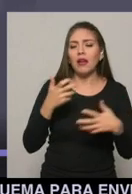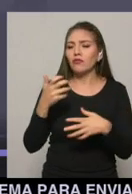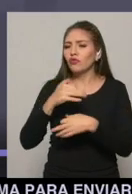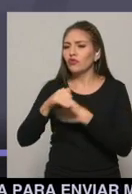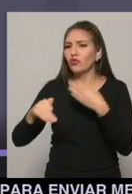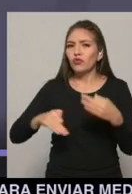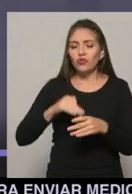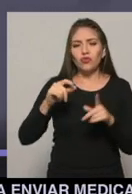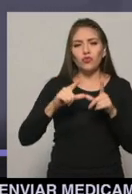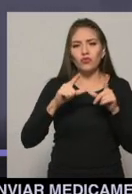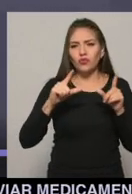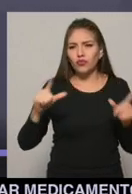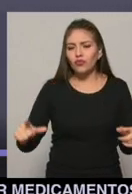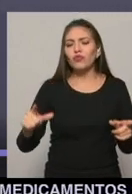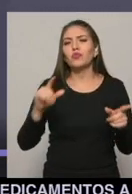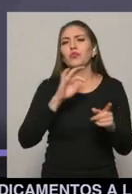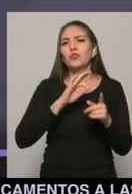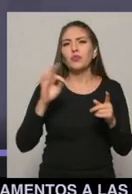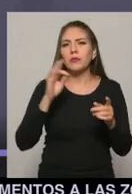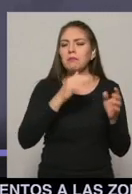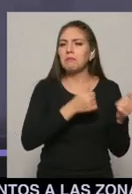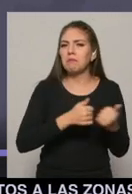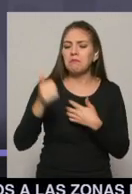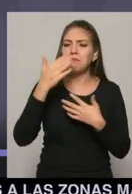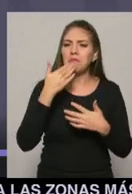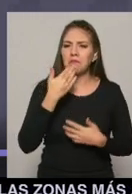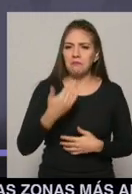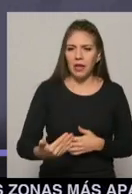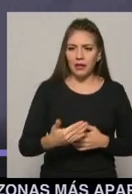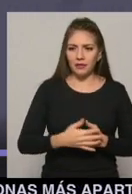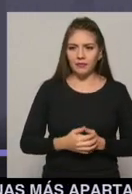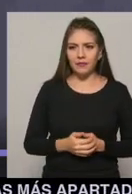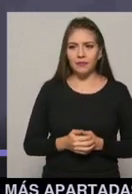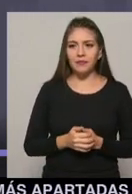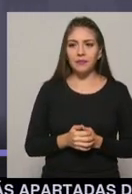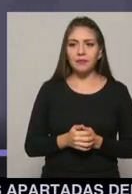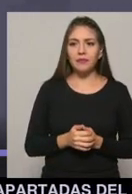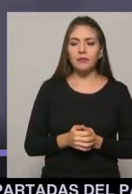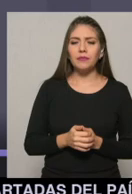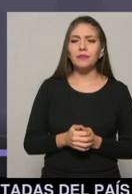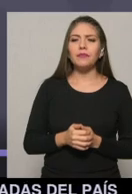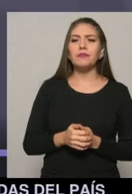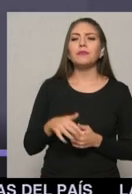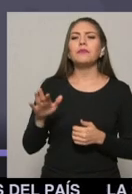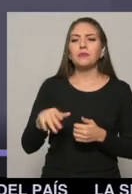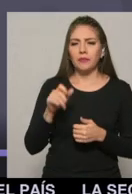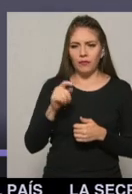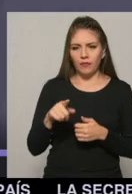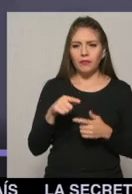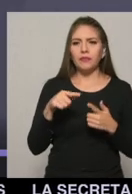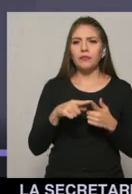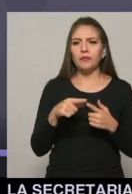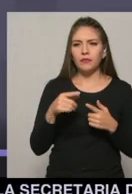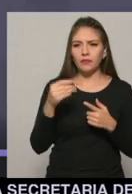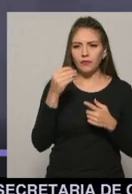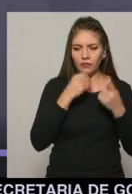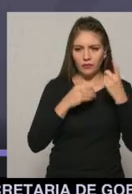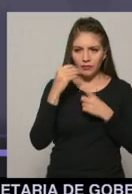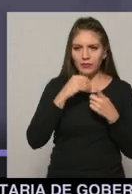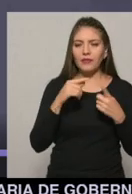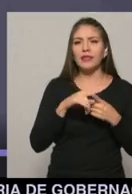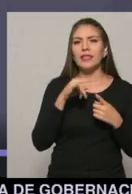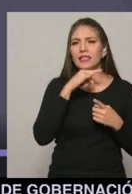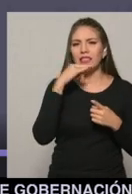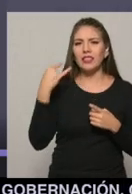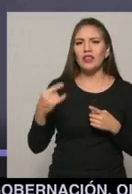solucionarlo para poder llevarlo bien en tiempo y forma. Oye, nada más de lo que nos cuentas, a ver, el menú entonces son chiles en nogada, delicioso,